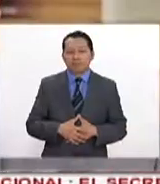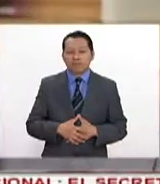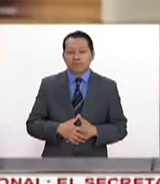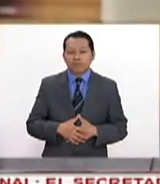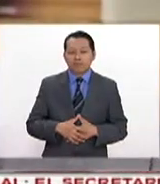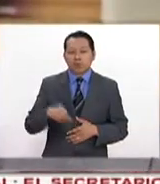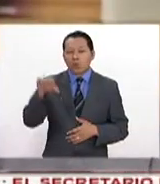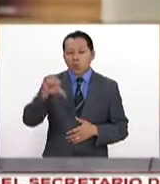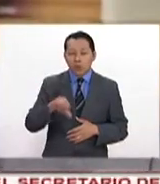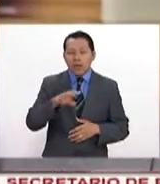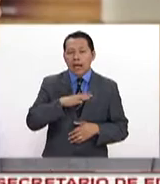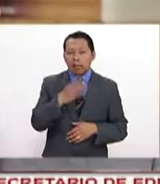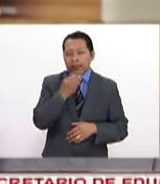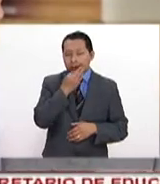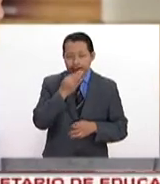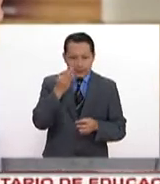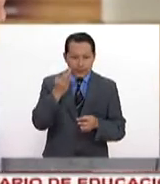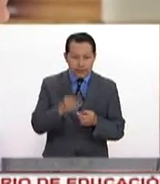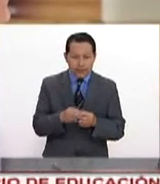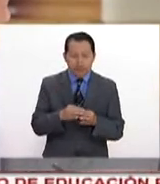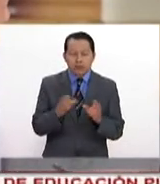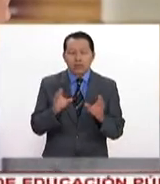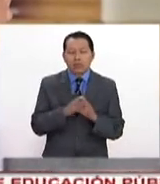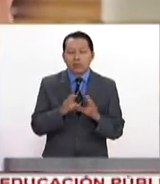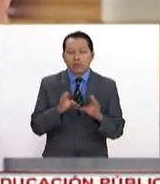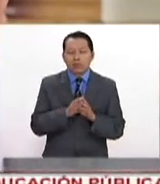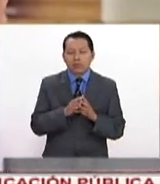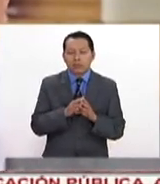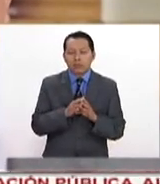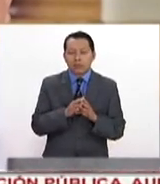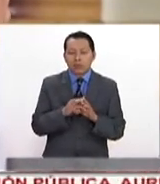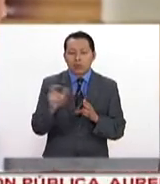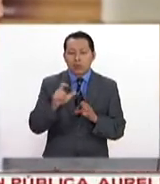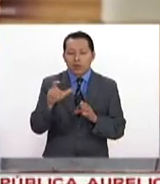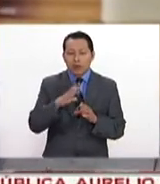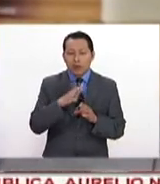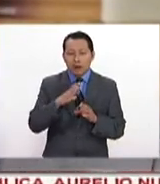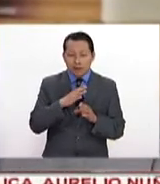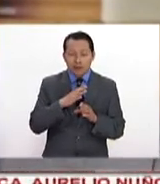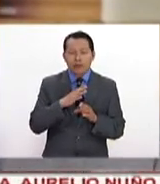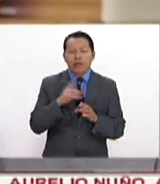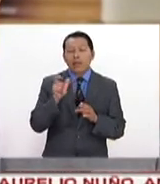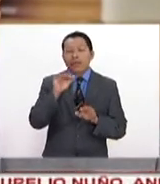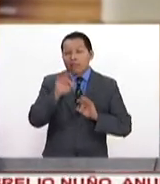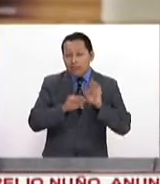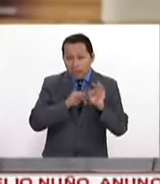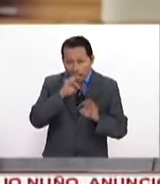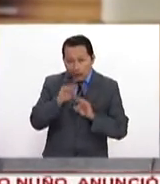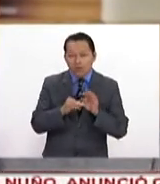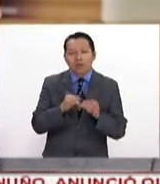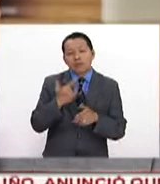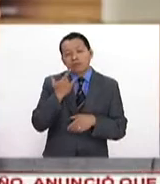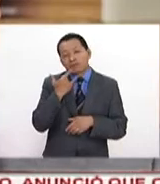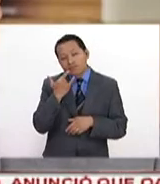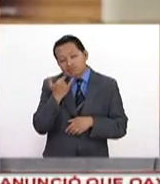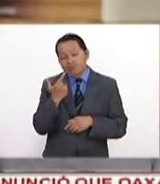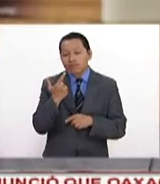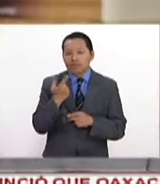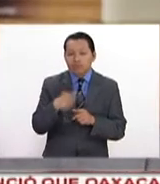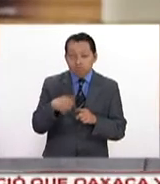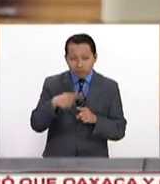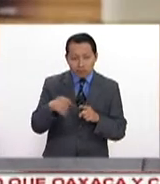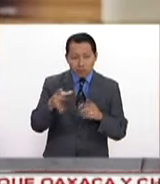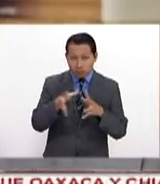Hoy ha llegado un momento en el que, cuando el trato, la cortesía y las formas han